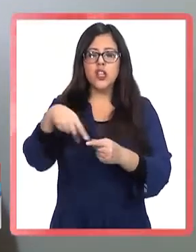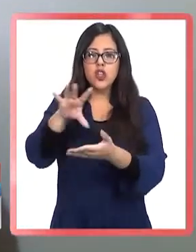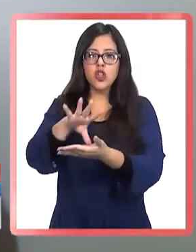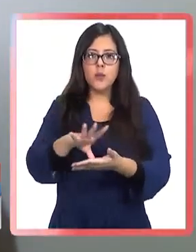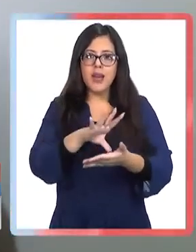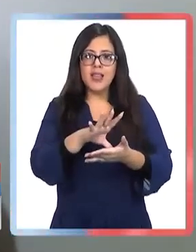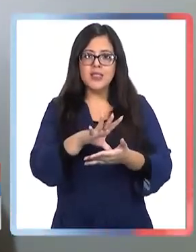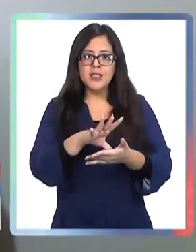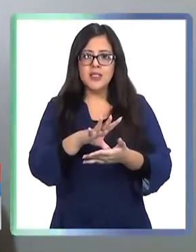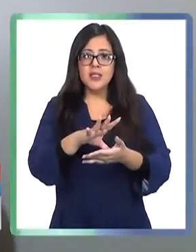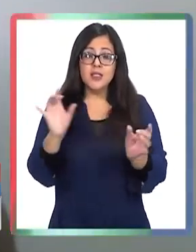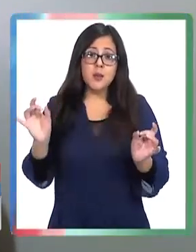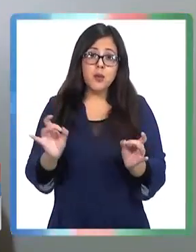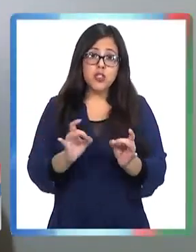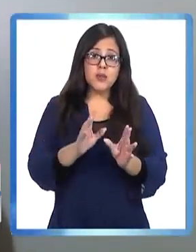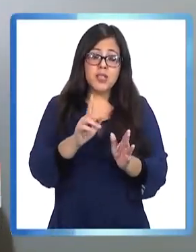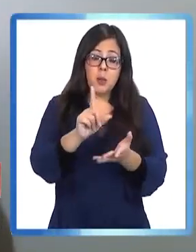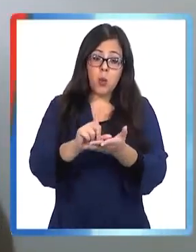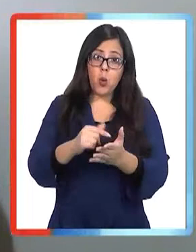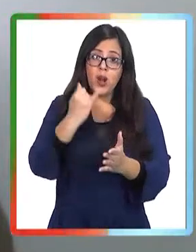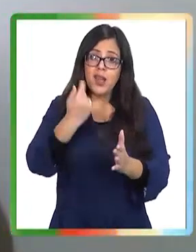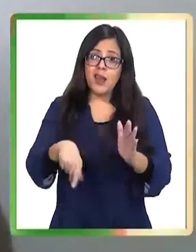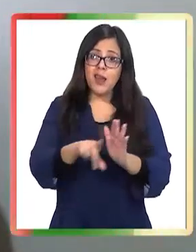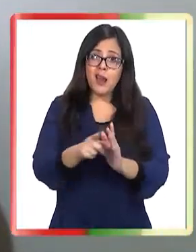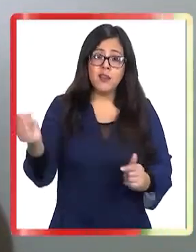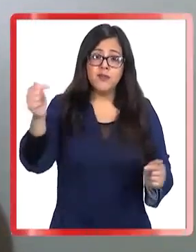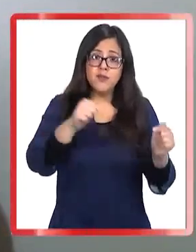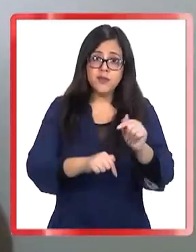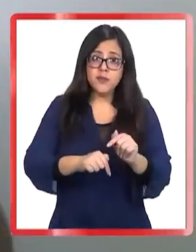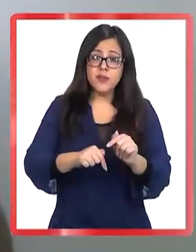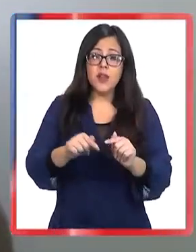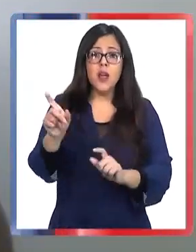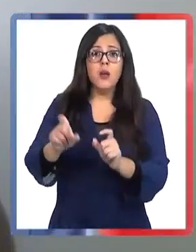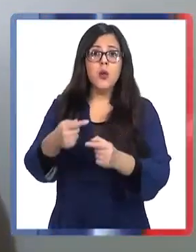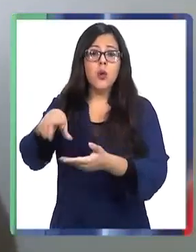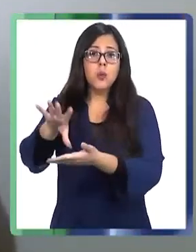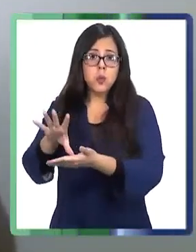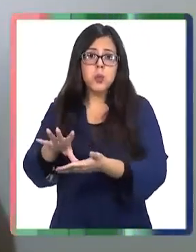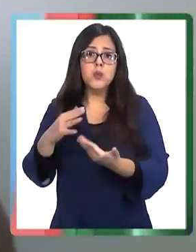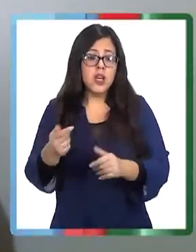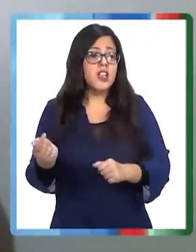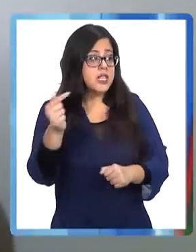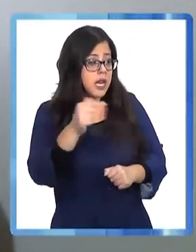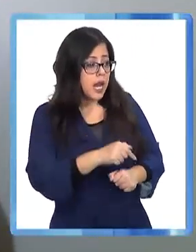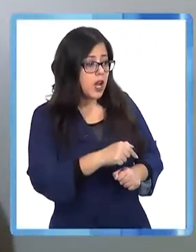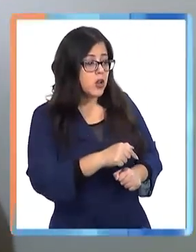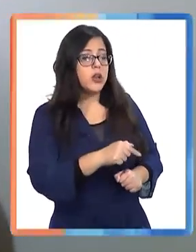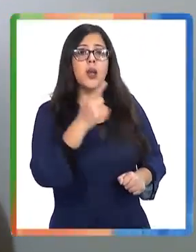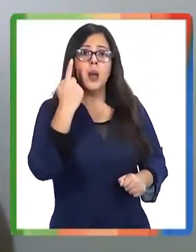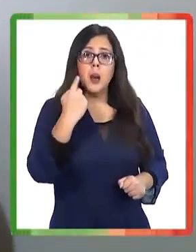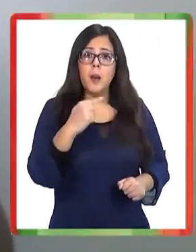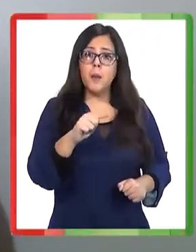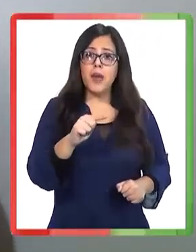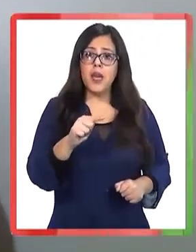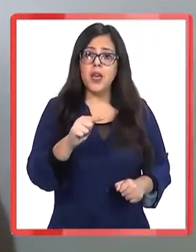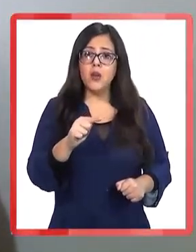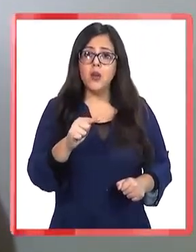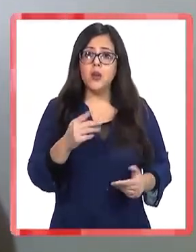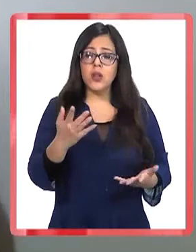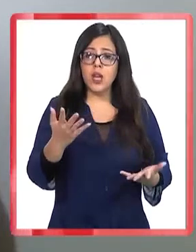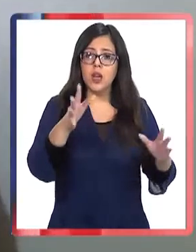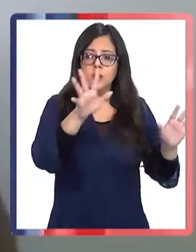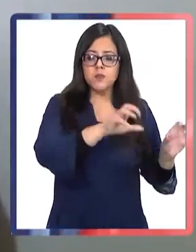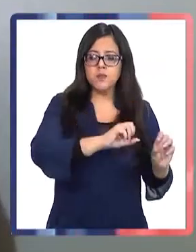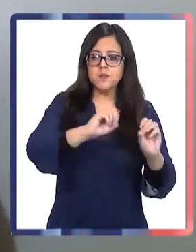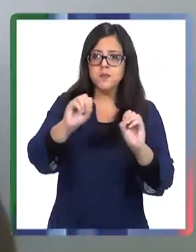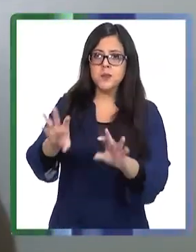migrantes, sean que hayan pasado por pasos no habilitados o sean migrantes que pasaron por pasos no habilitados y son reconducidos